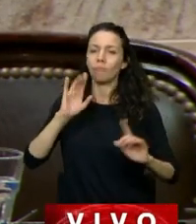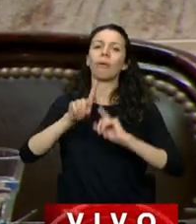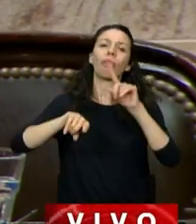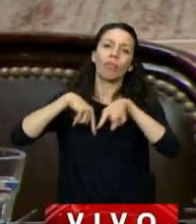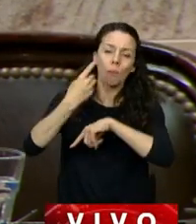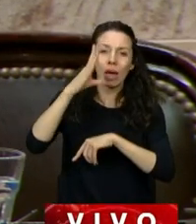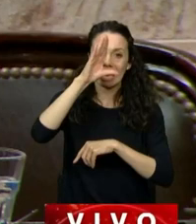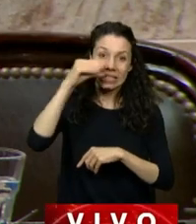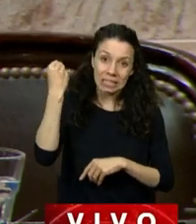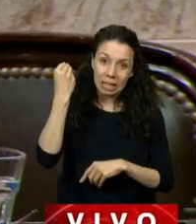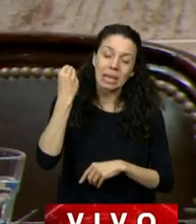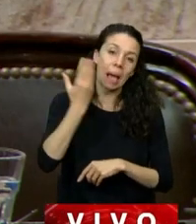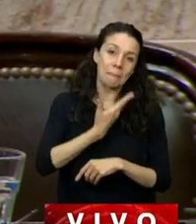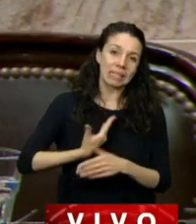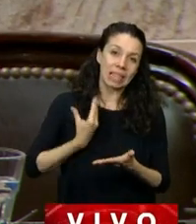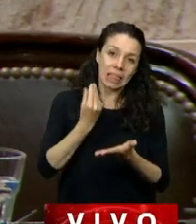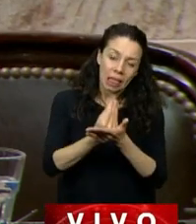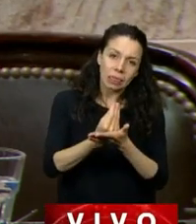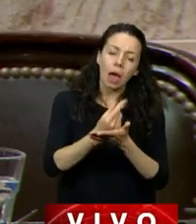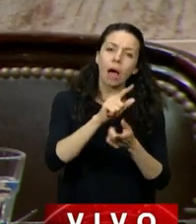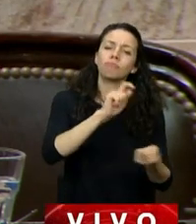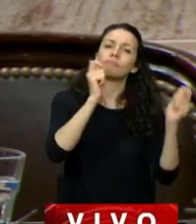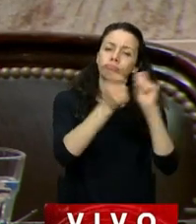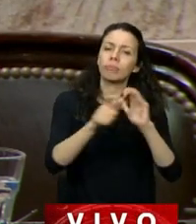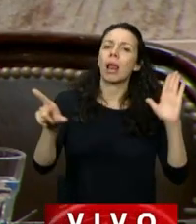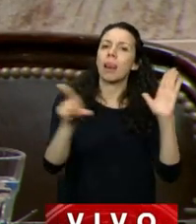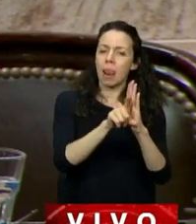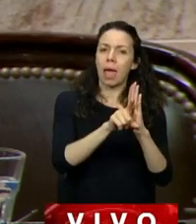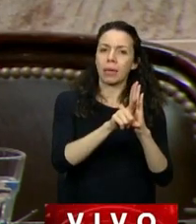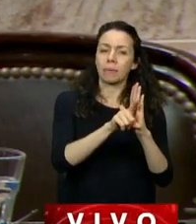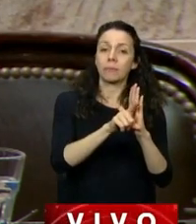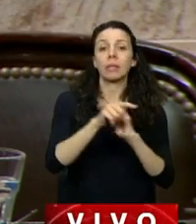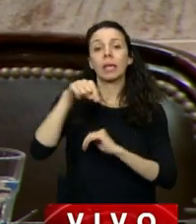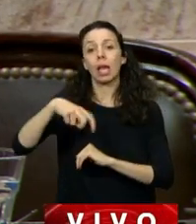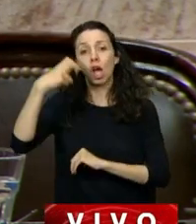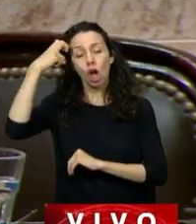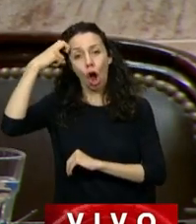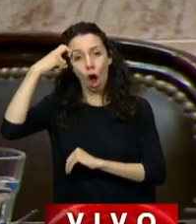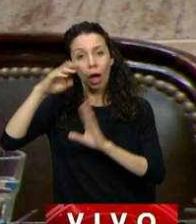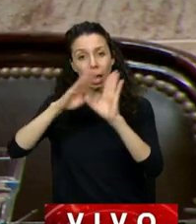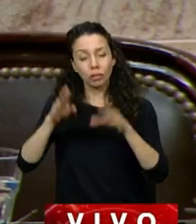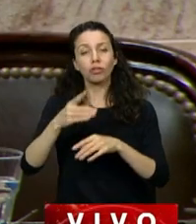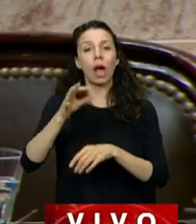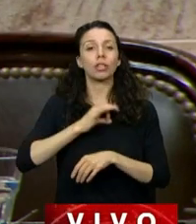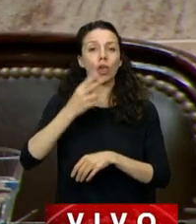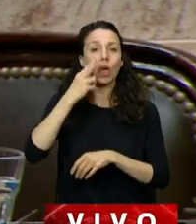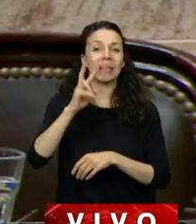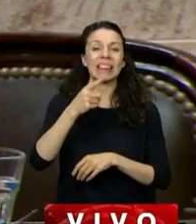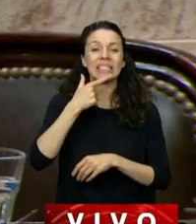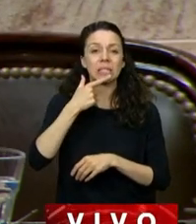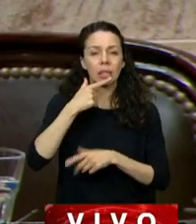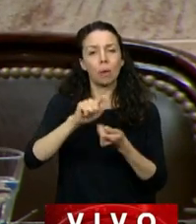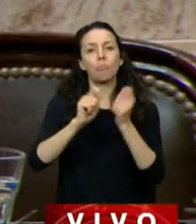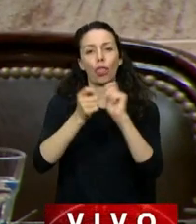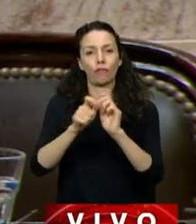presidenta lo transformó en una ley y después te congreso en el 2017 la modificó